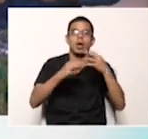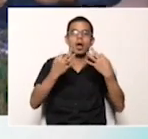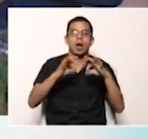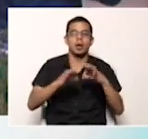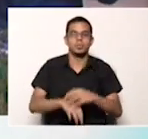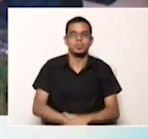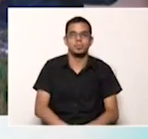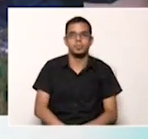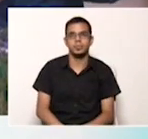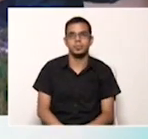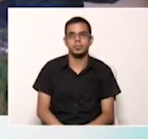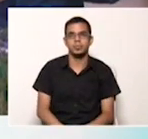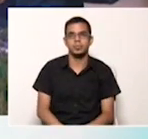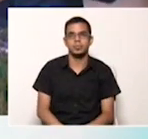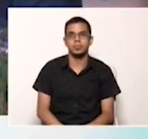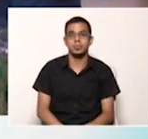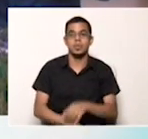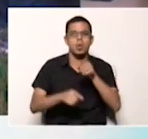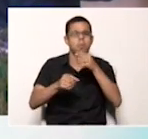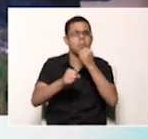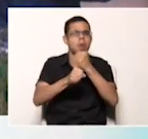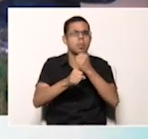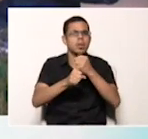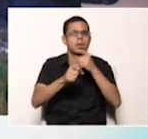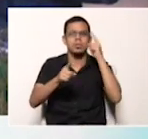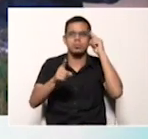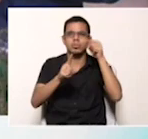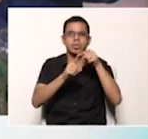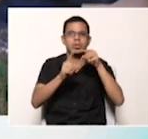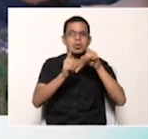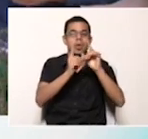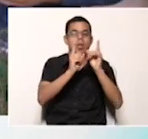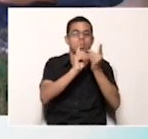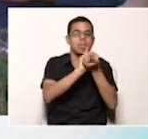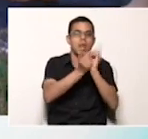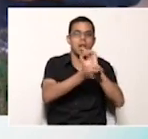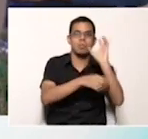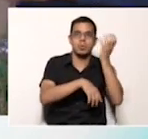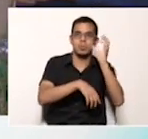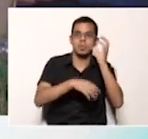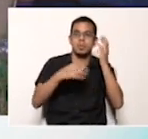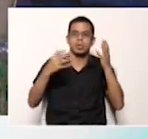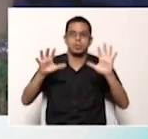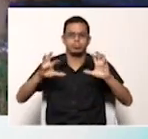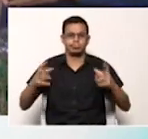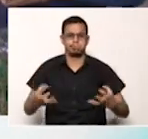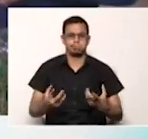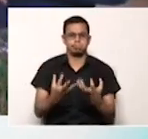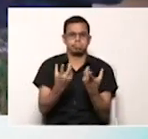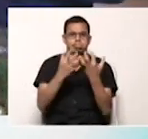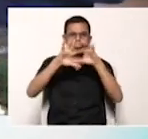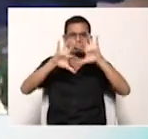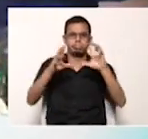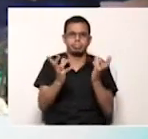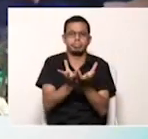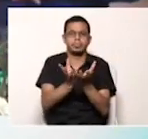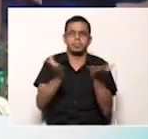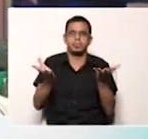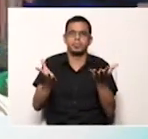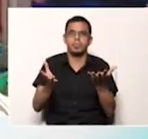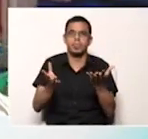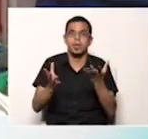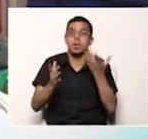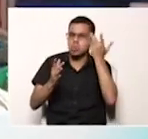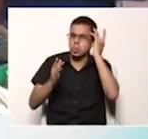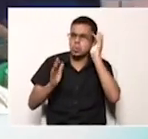hoy vamos a trabajar los cambios climáticos y el calentamiento global. Profesora. Hola, ¿cómo están? Espero que se encuentren muy